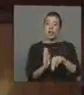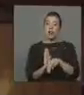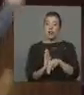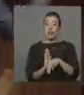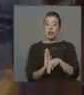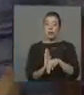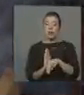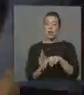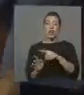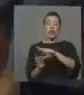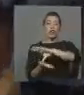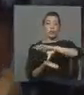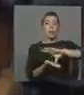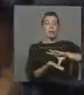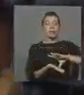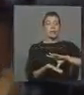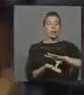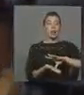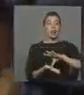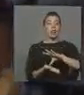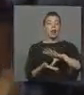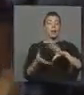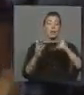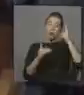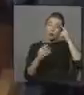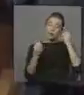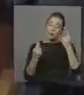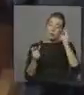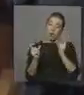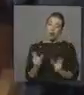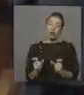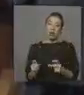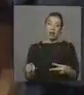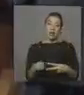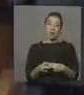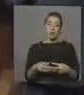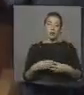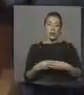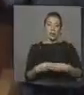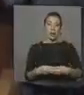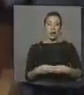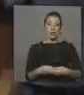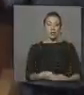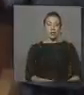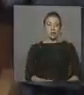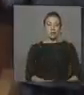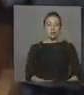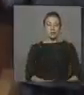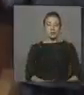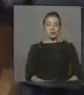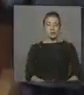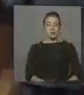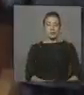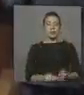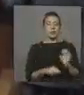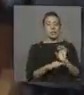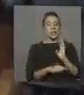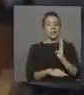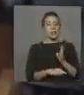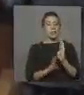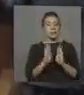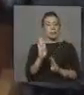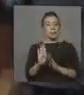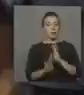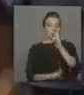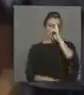que las restantes naciones del mundo han considerado adecuados para regular la interrupción del embarazo. Referido a la idea de que el Estado debe